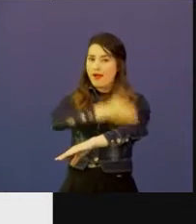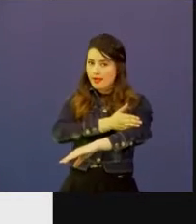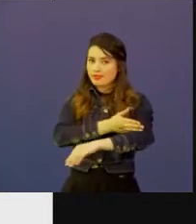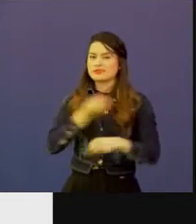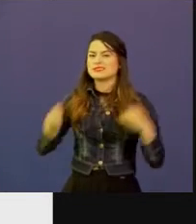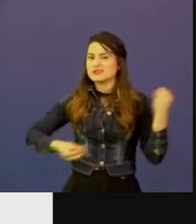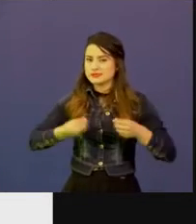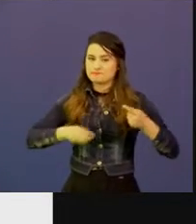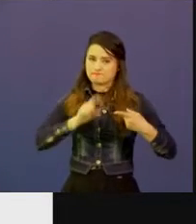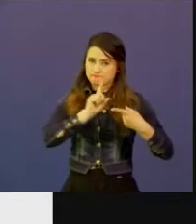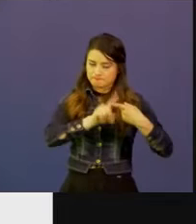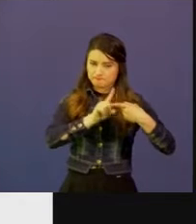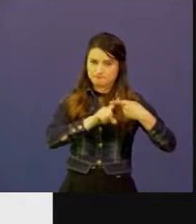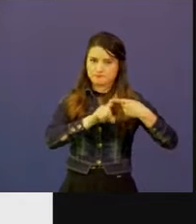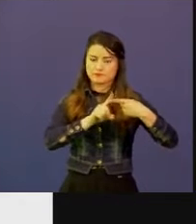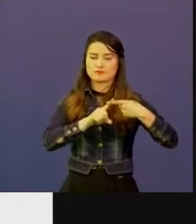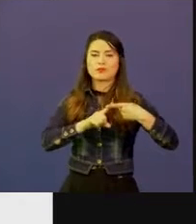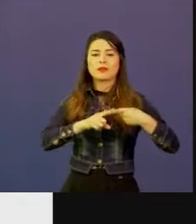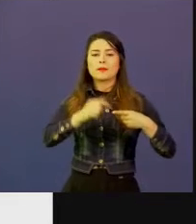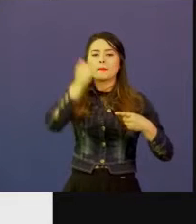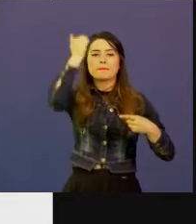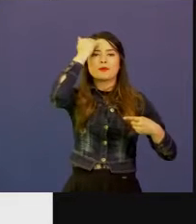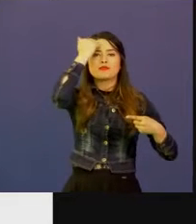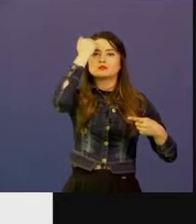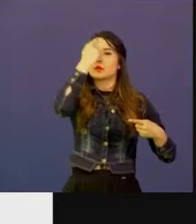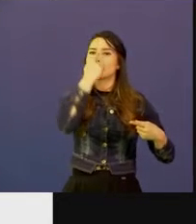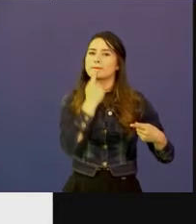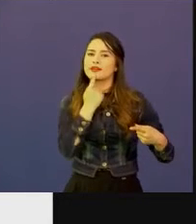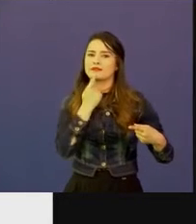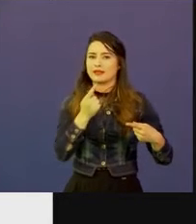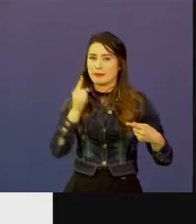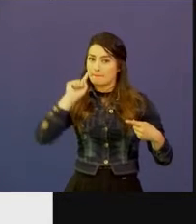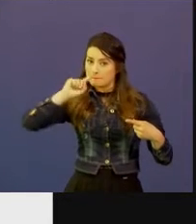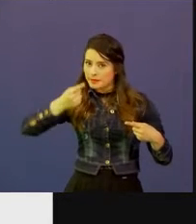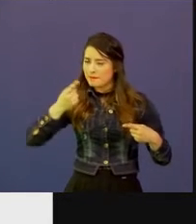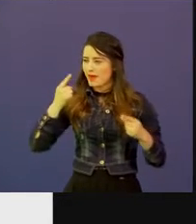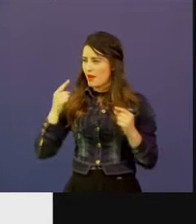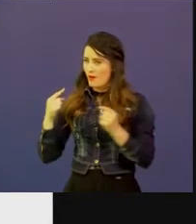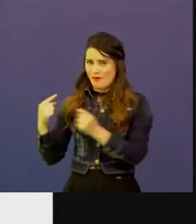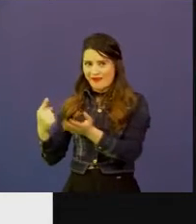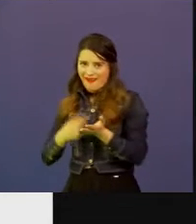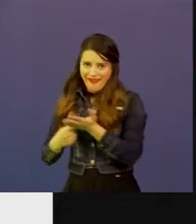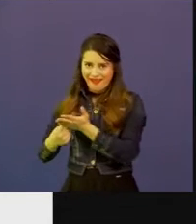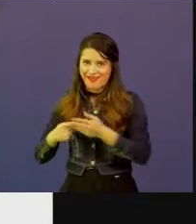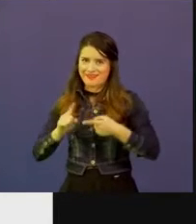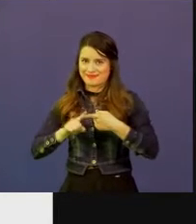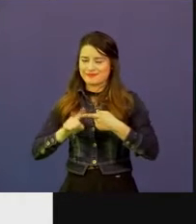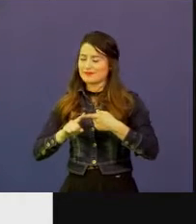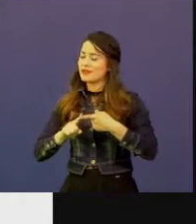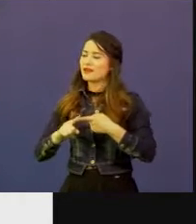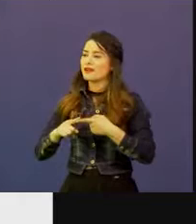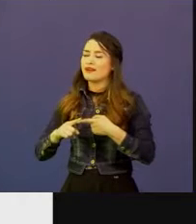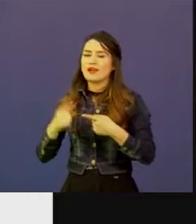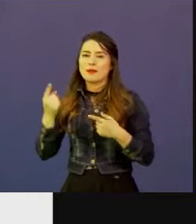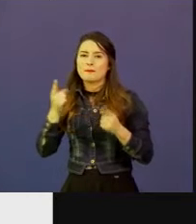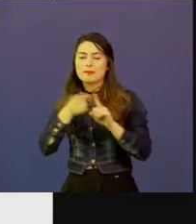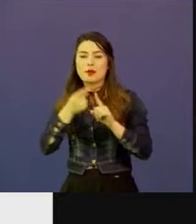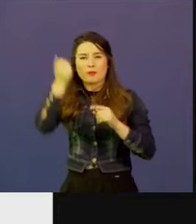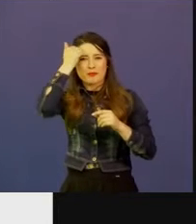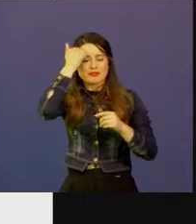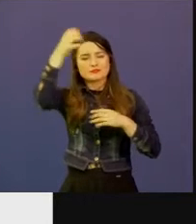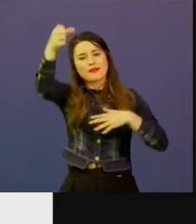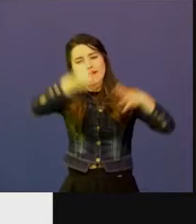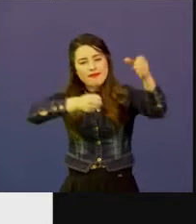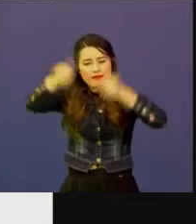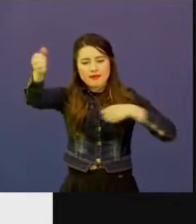un perfil del docente, un perfil del profesor. Para ese perfil tuvimos que hacer análisis de necesidades, donde convocamos a los profesores,